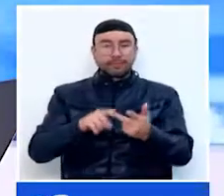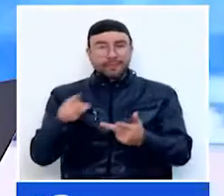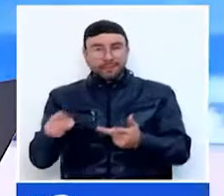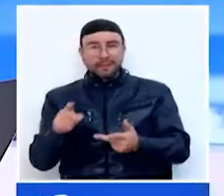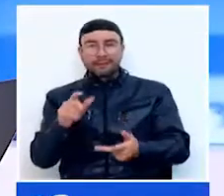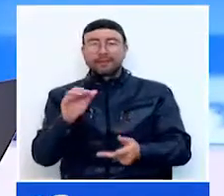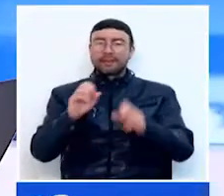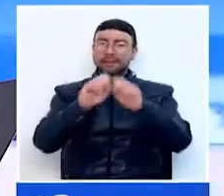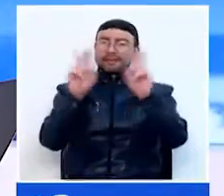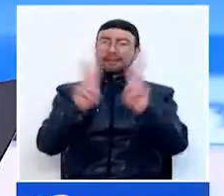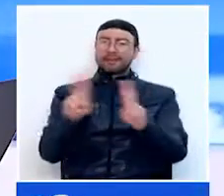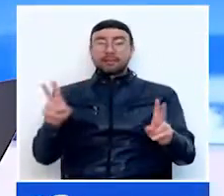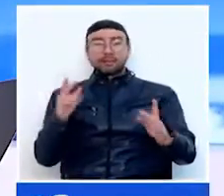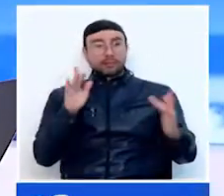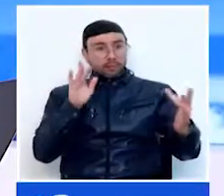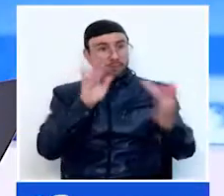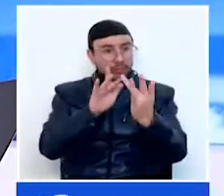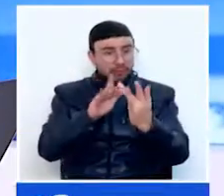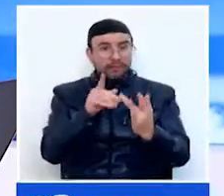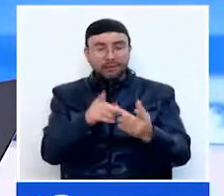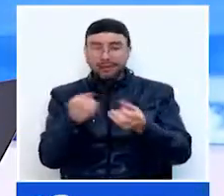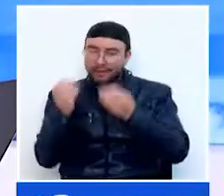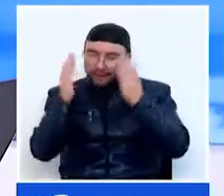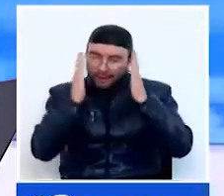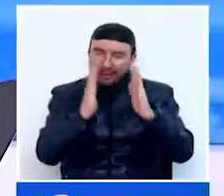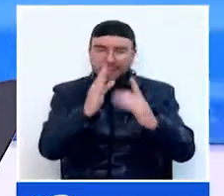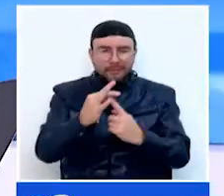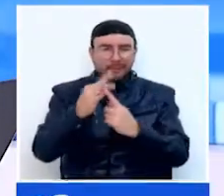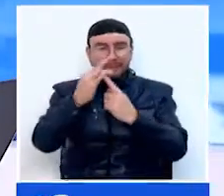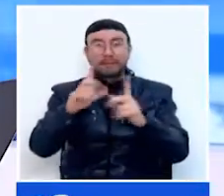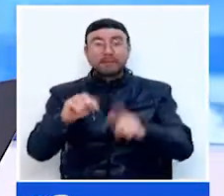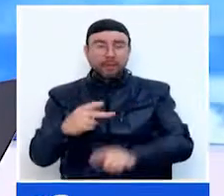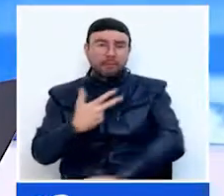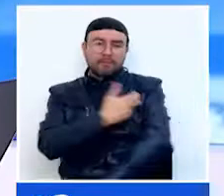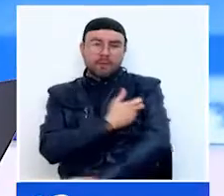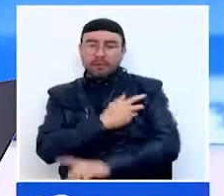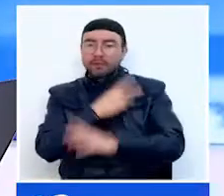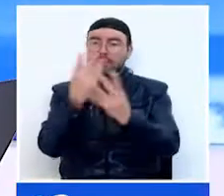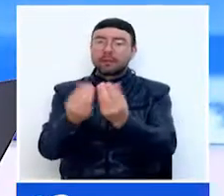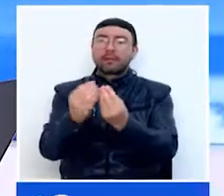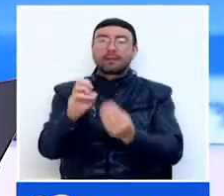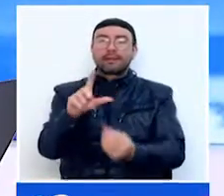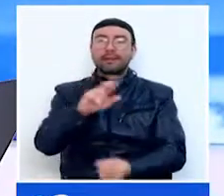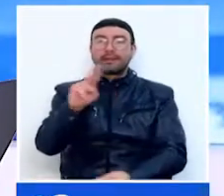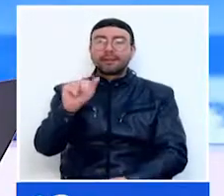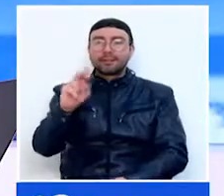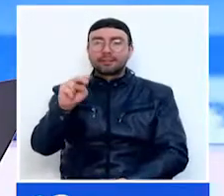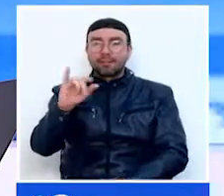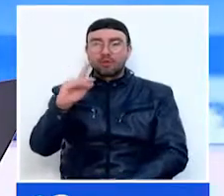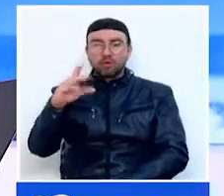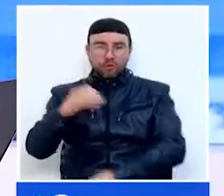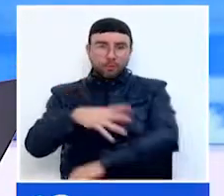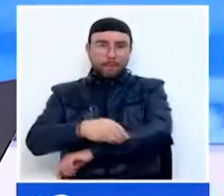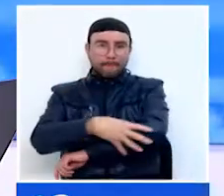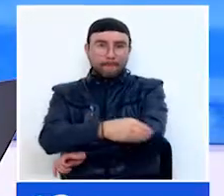llevó atención especializada y vacunación contra la COVID-19 a la vereda El Zancudo de Marulanda, Caldas.